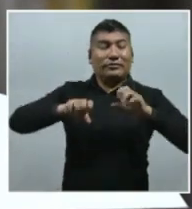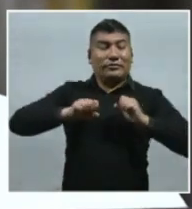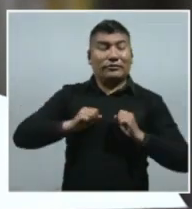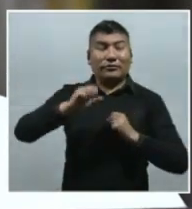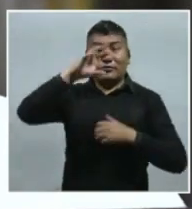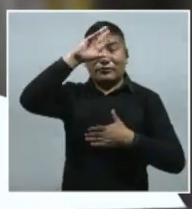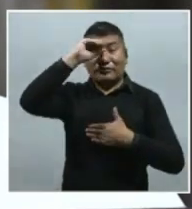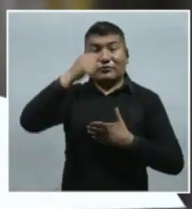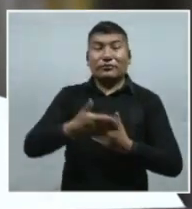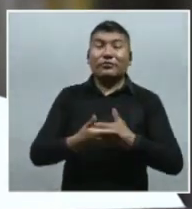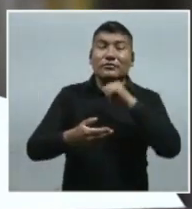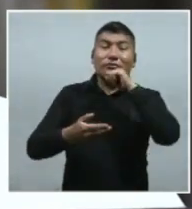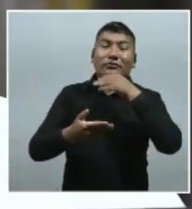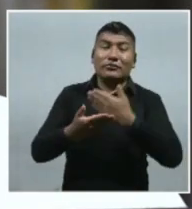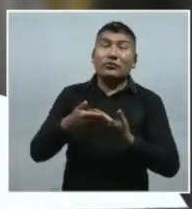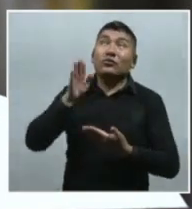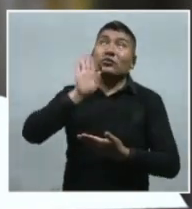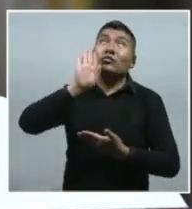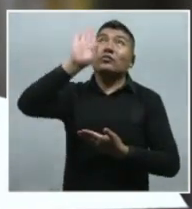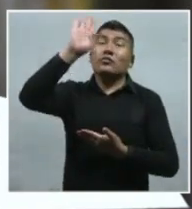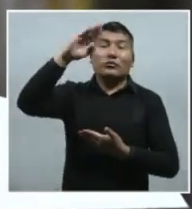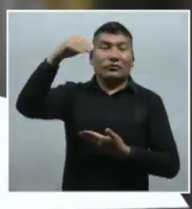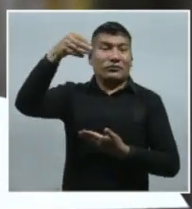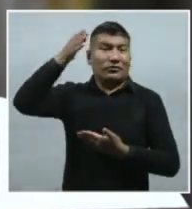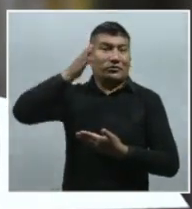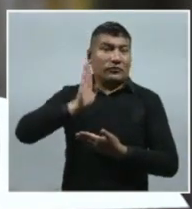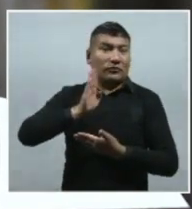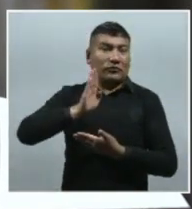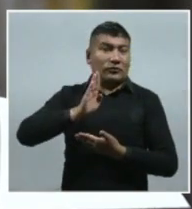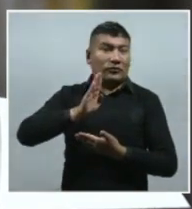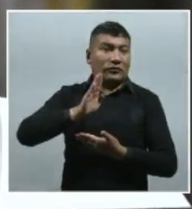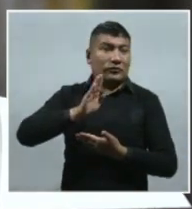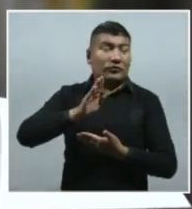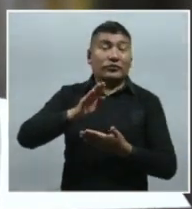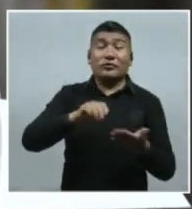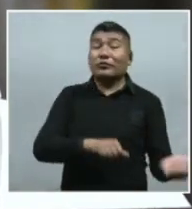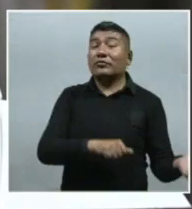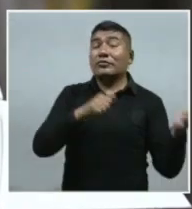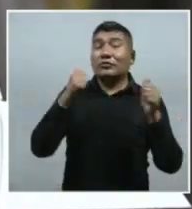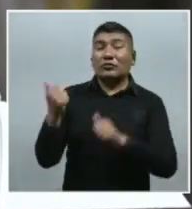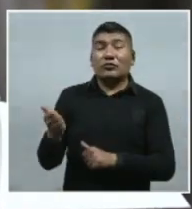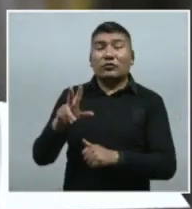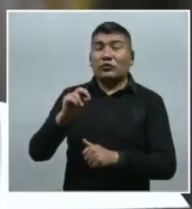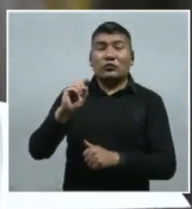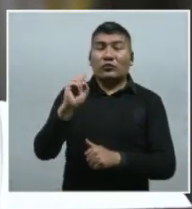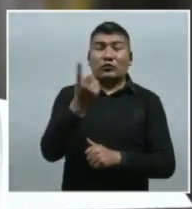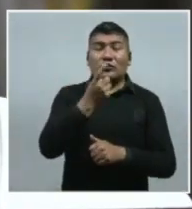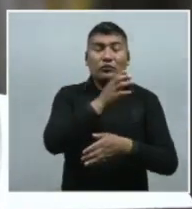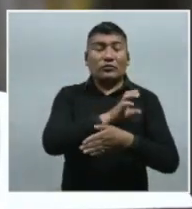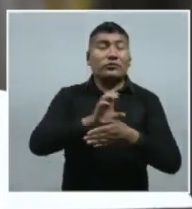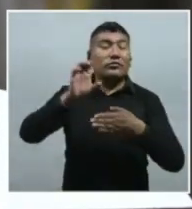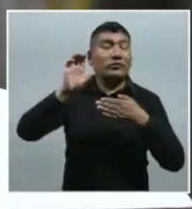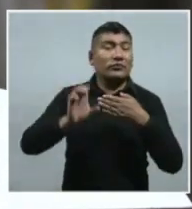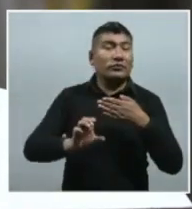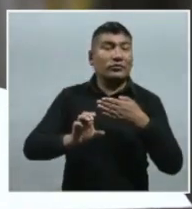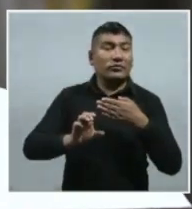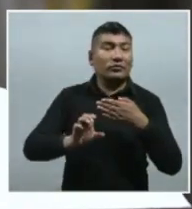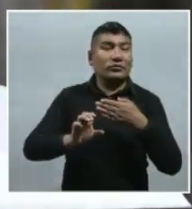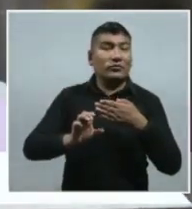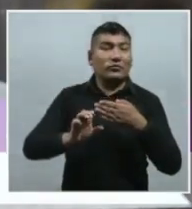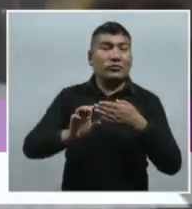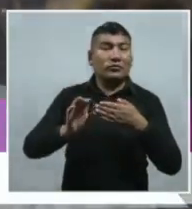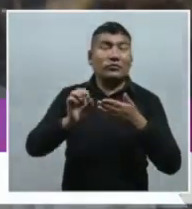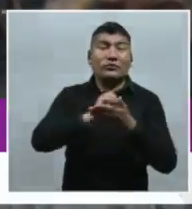el bautismo de Jesús no solamente es como una culminación del